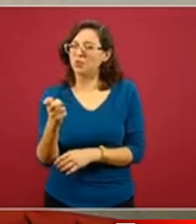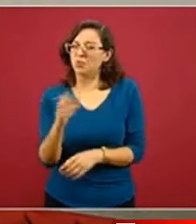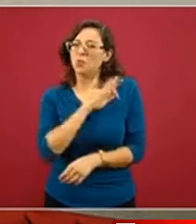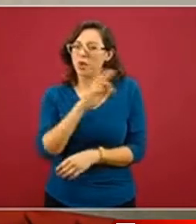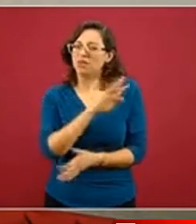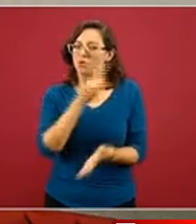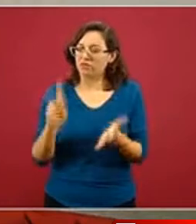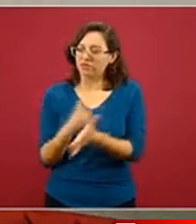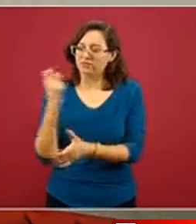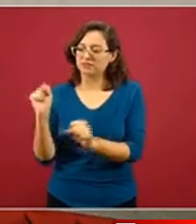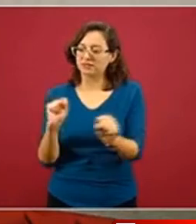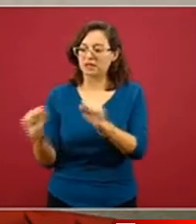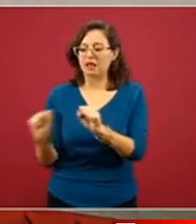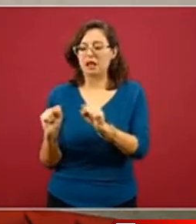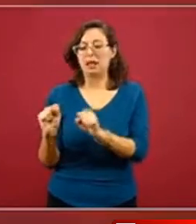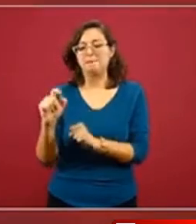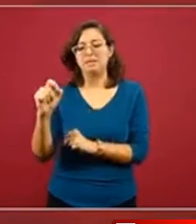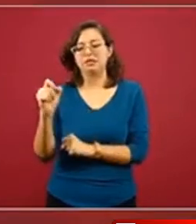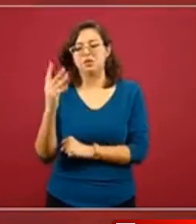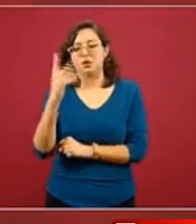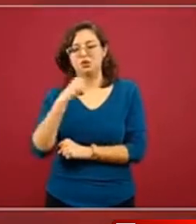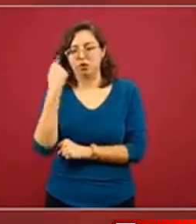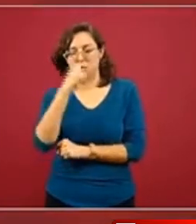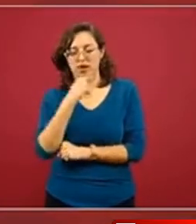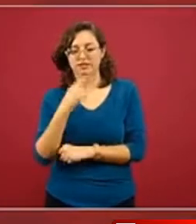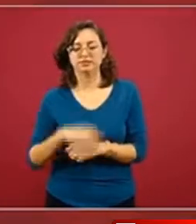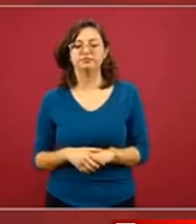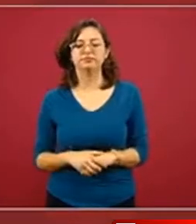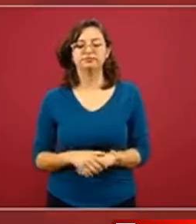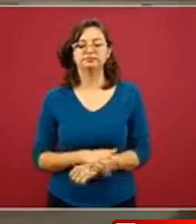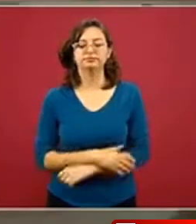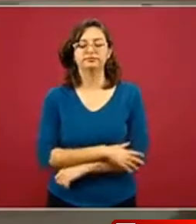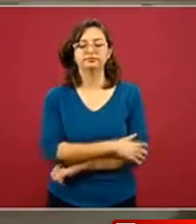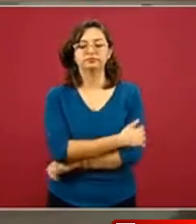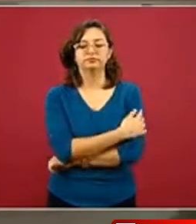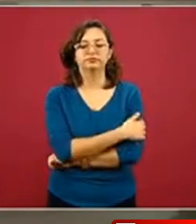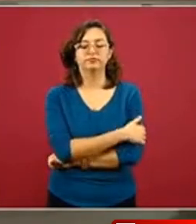algún problema, y las primeras 24 horas siempre son importantes.